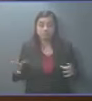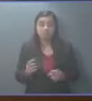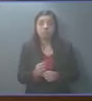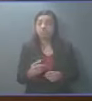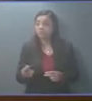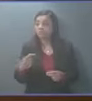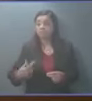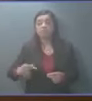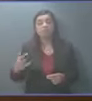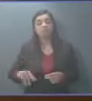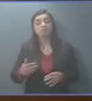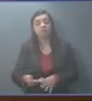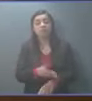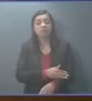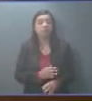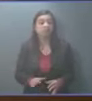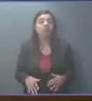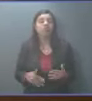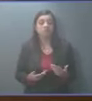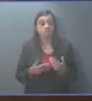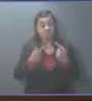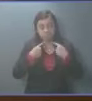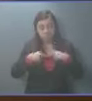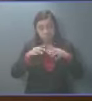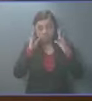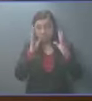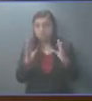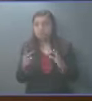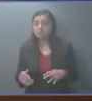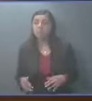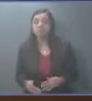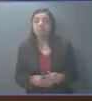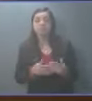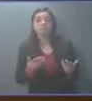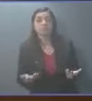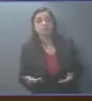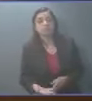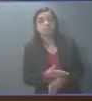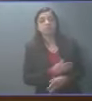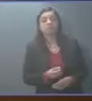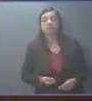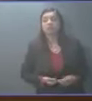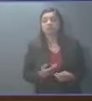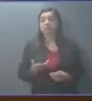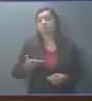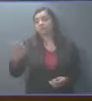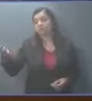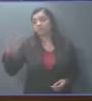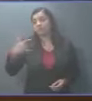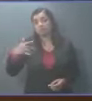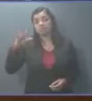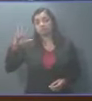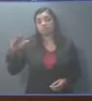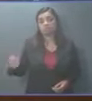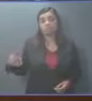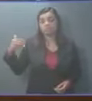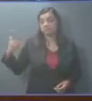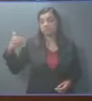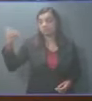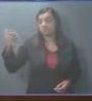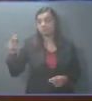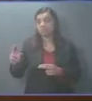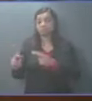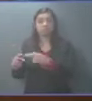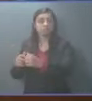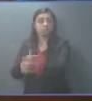pronto posible para poder seguir atendiendo a pacientes mucho antes, como lo menciono, de lo que estuvo, porque pasaron 5 años y no lo terminaban, por